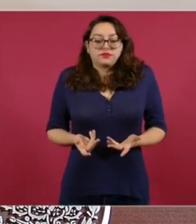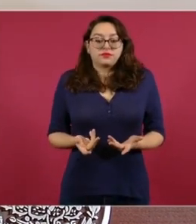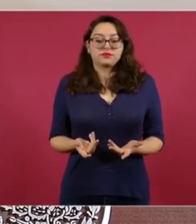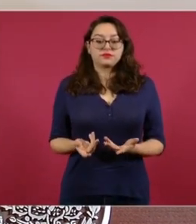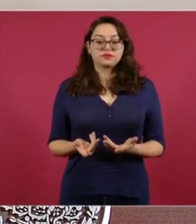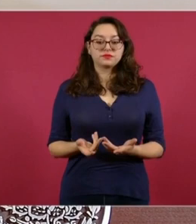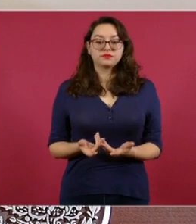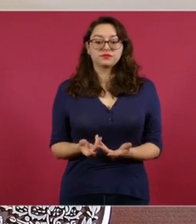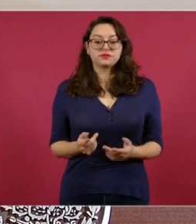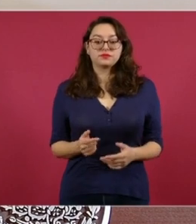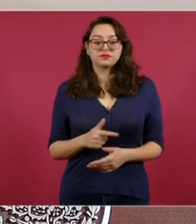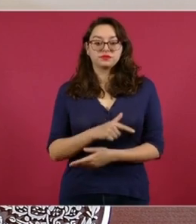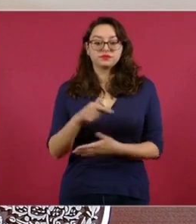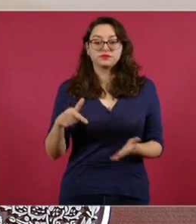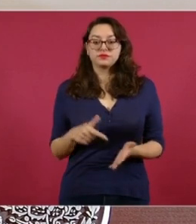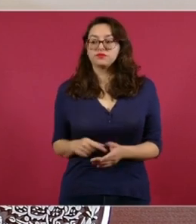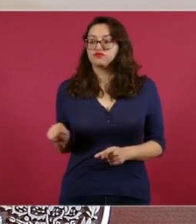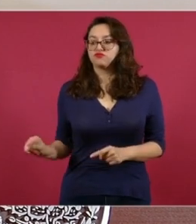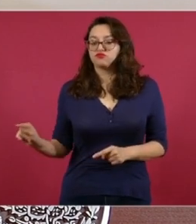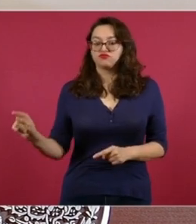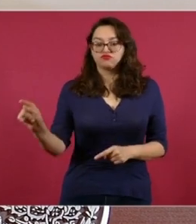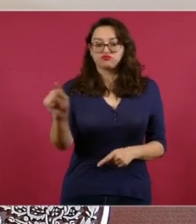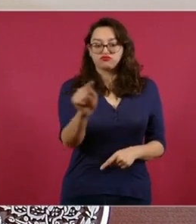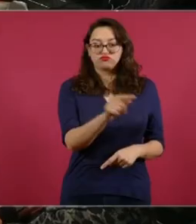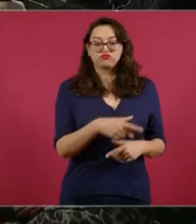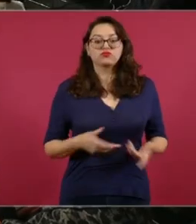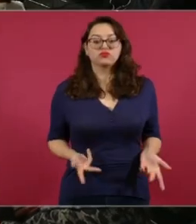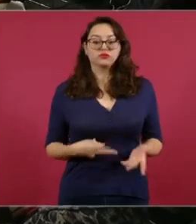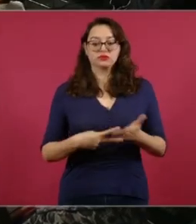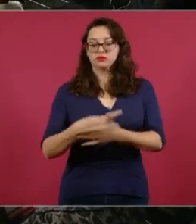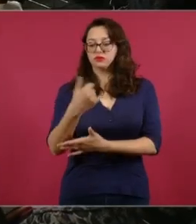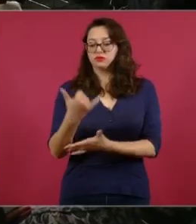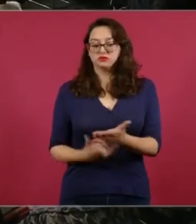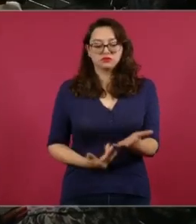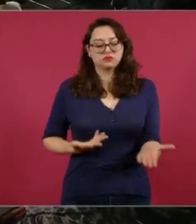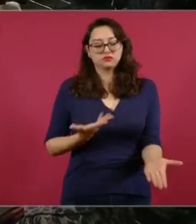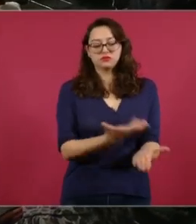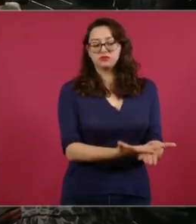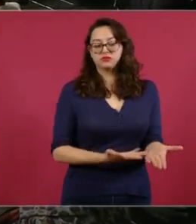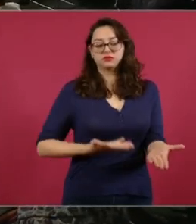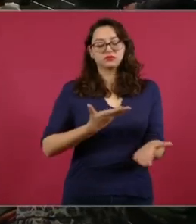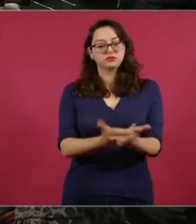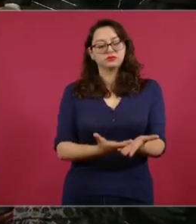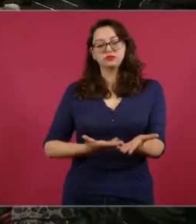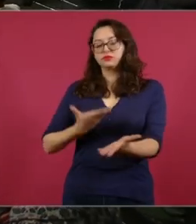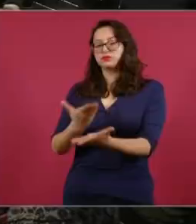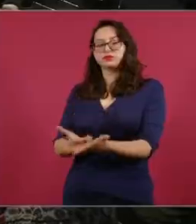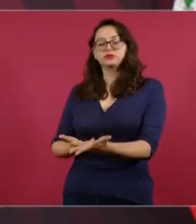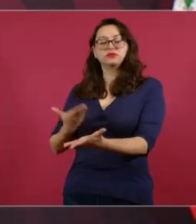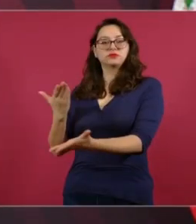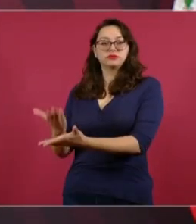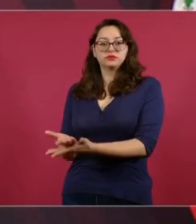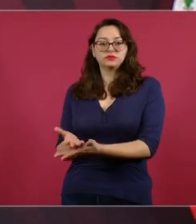en varios lugares. ¿Sí? Sí, lo va a dejar en sus... sí hay proyectos, sí hay proyectos,